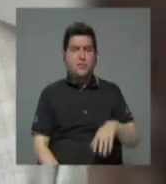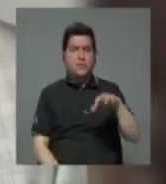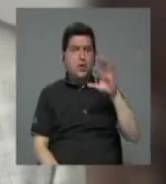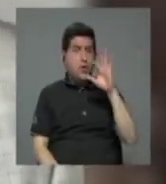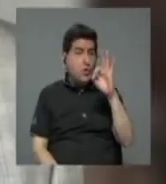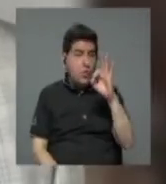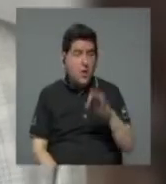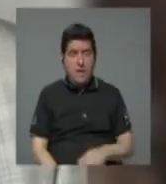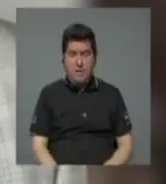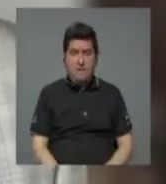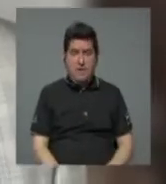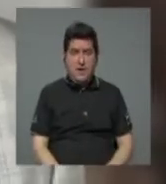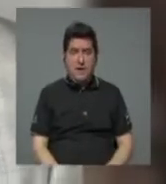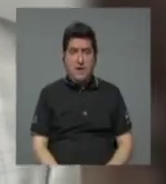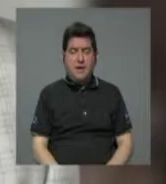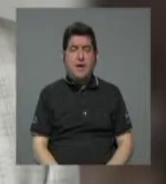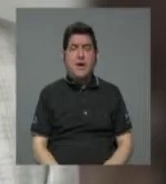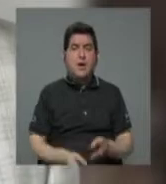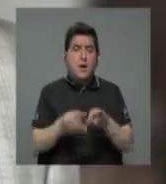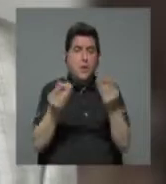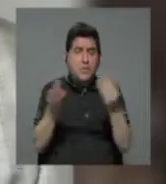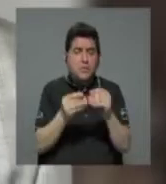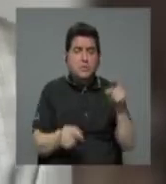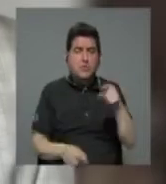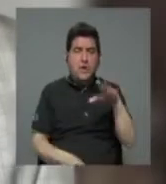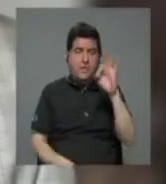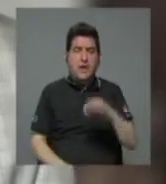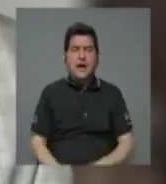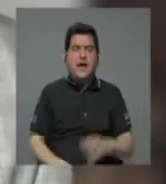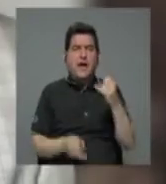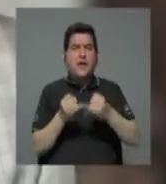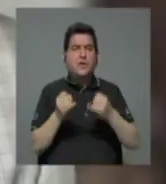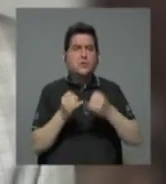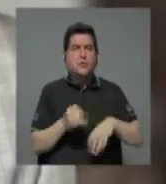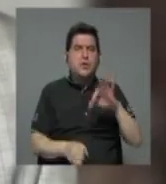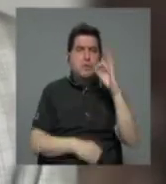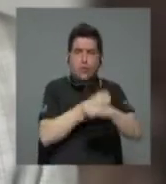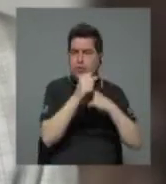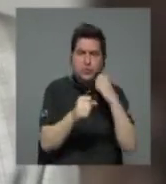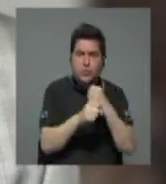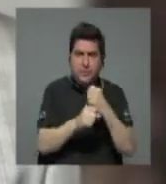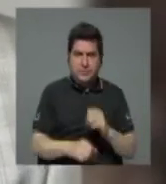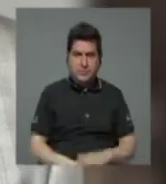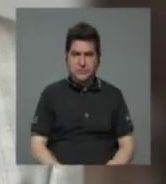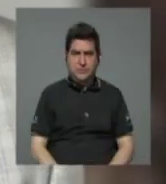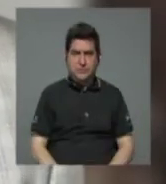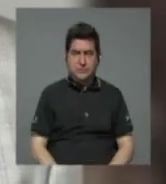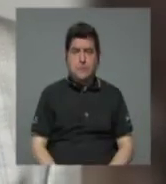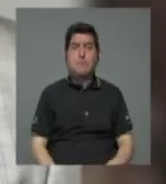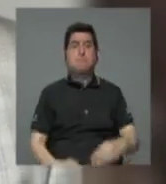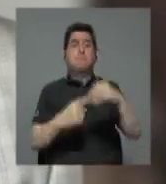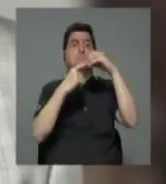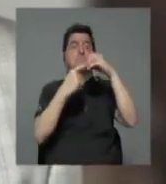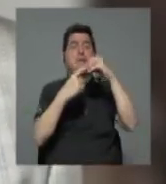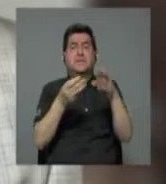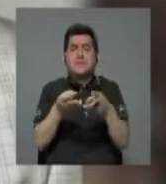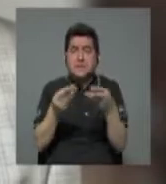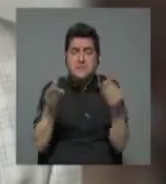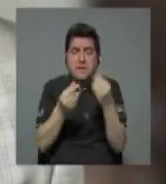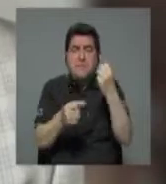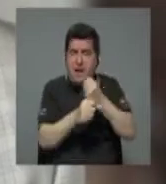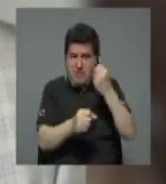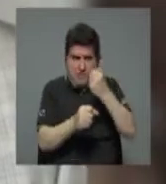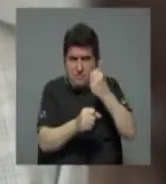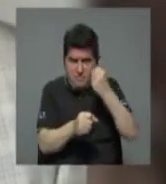han venido siendo generados por las zonas francas. Es decir, tenemos que el principal generador de